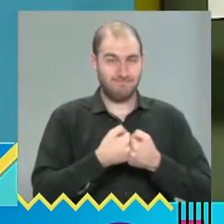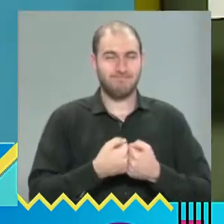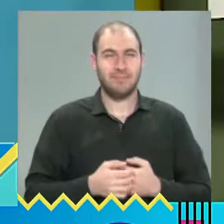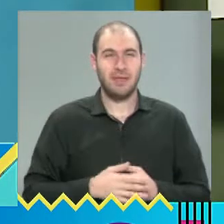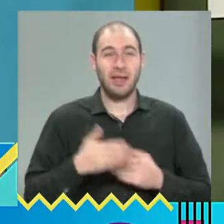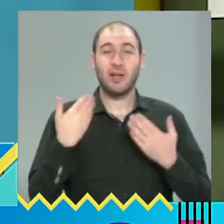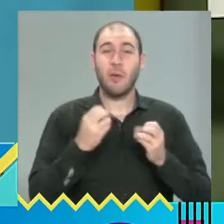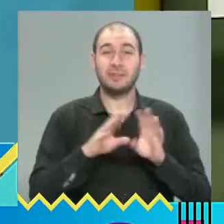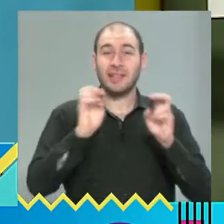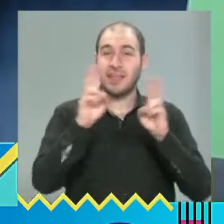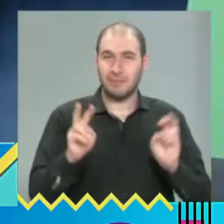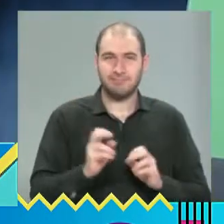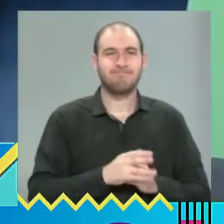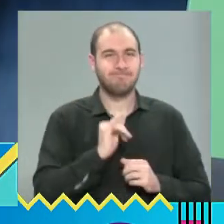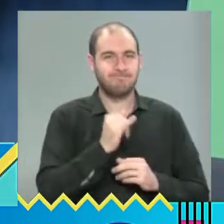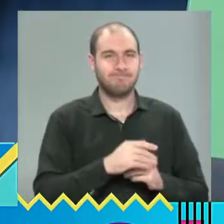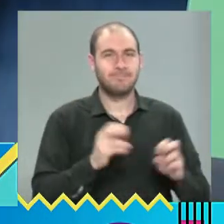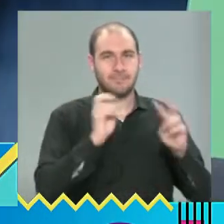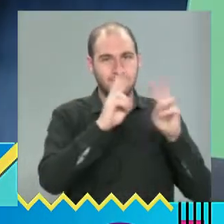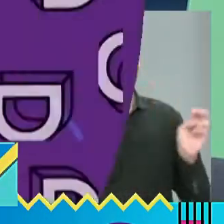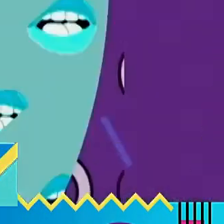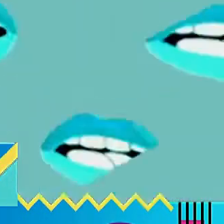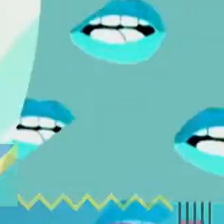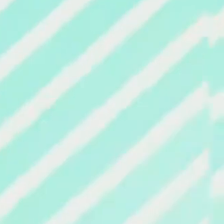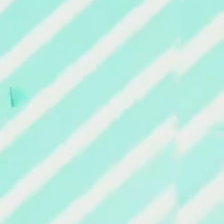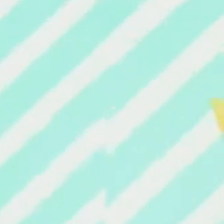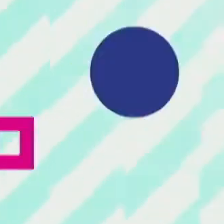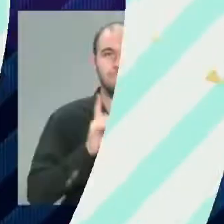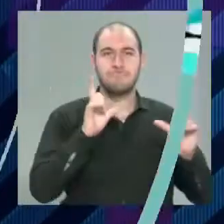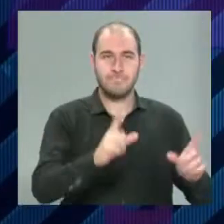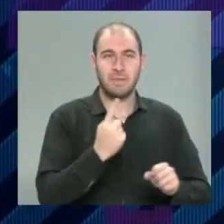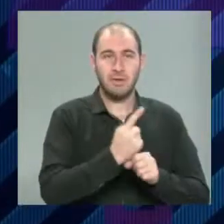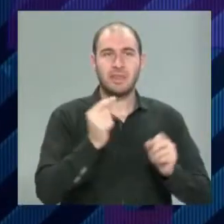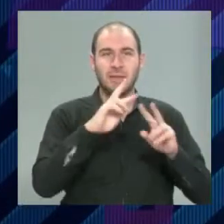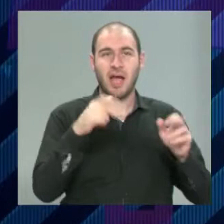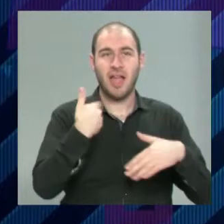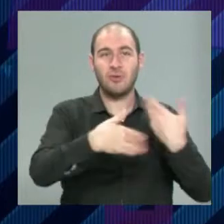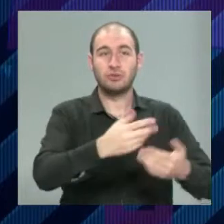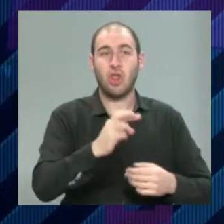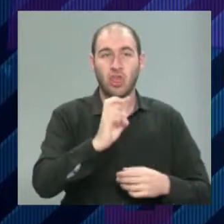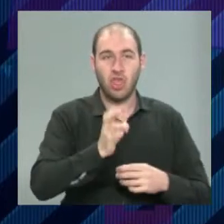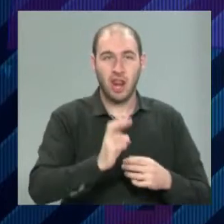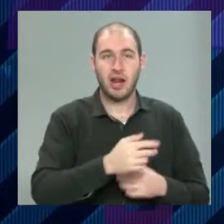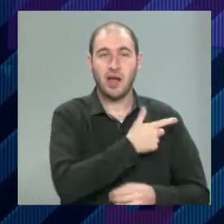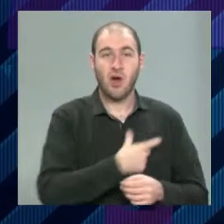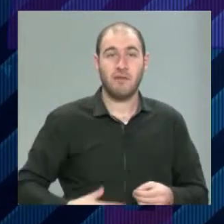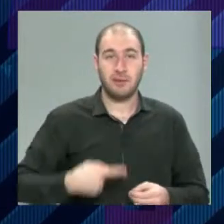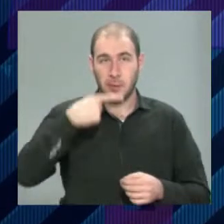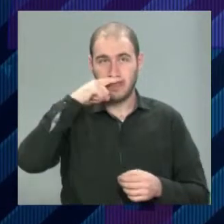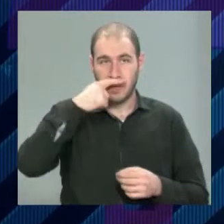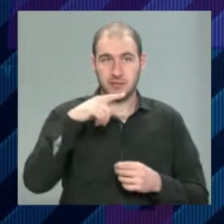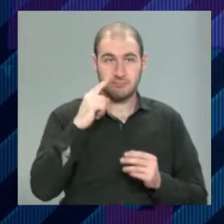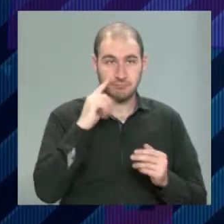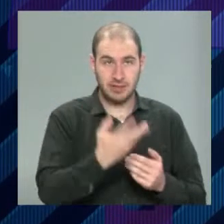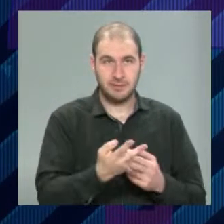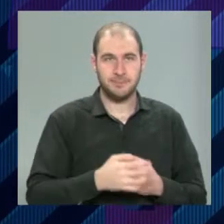Bueno, claro, vamos a la columna del día. A la columna del día de hoy, y vamos a la primera placa que está relacionada con la evolución del dólar durante el gobierno de Macri. Ustedes